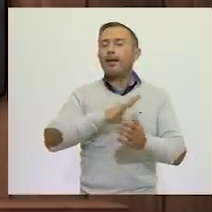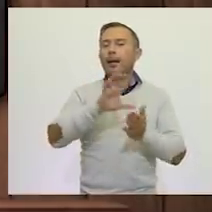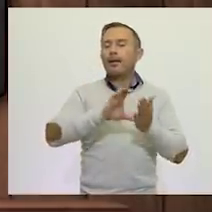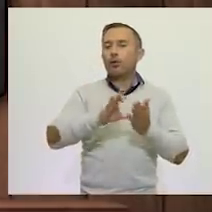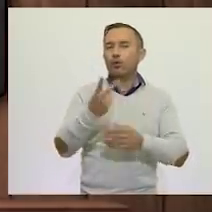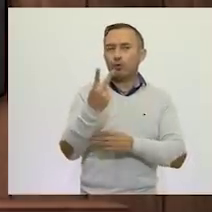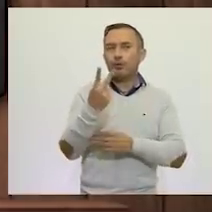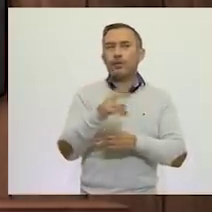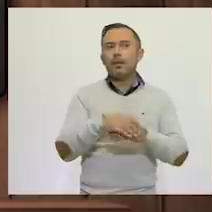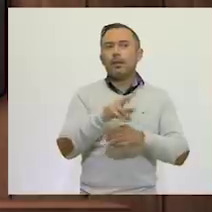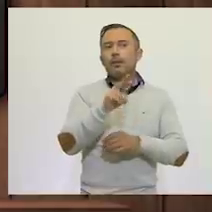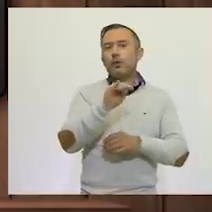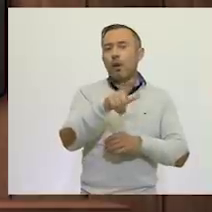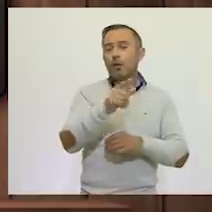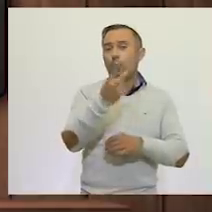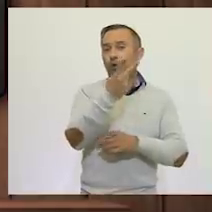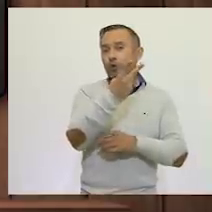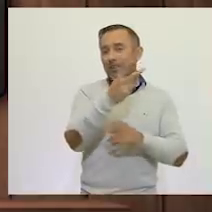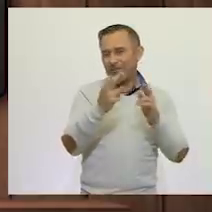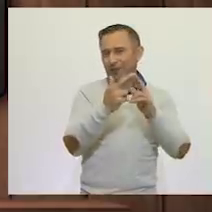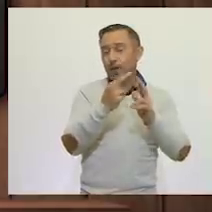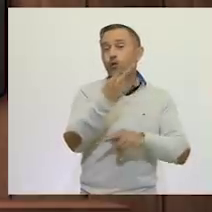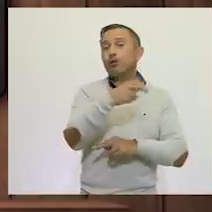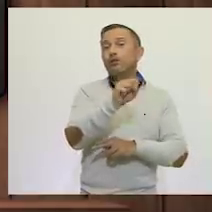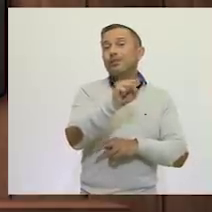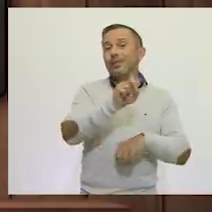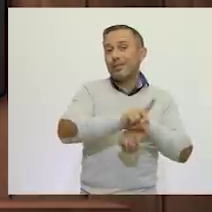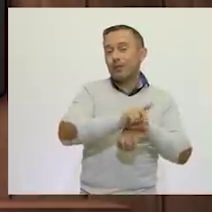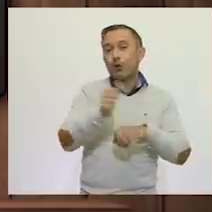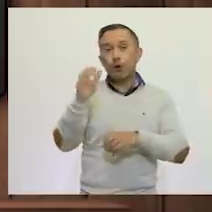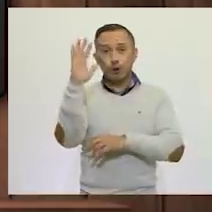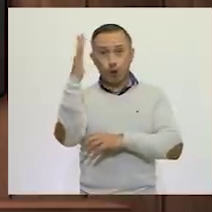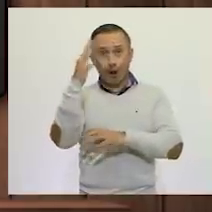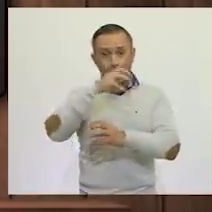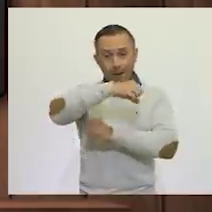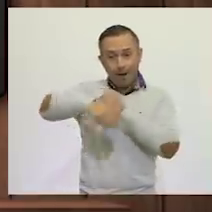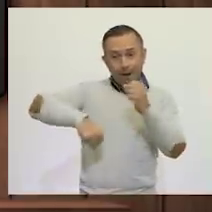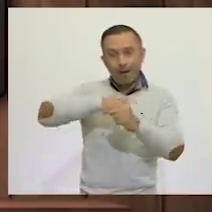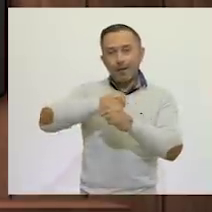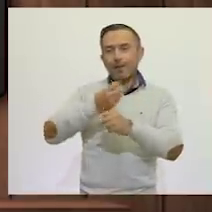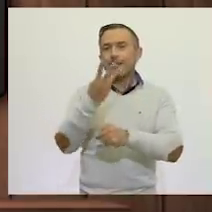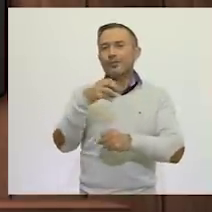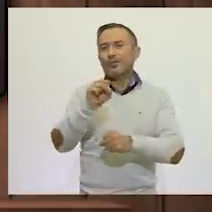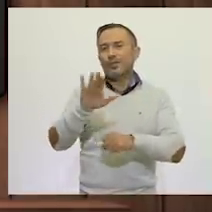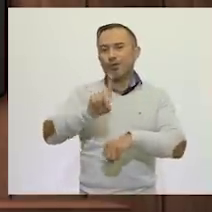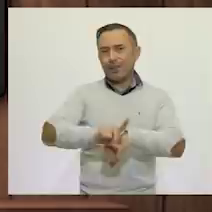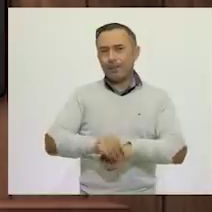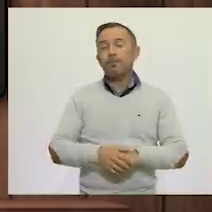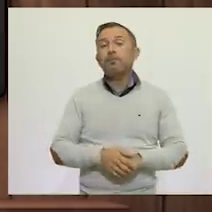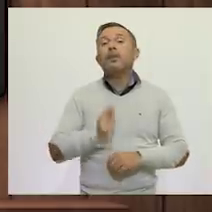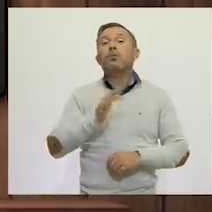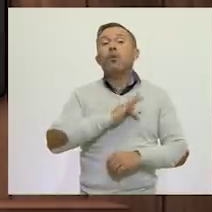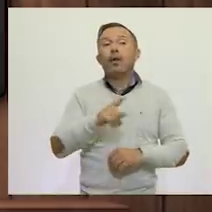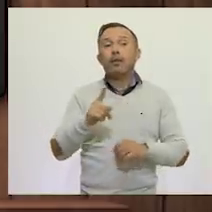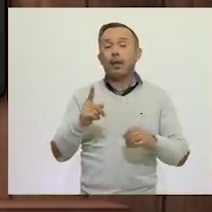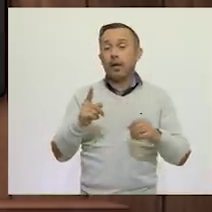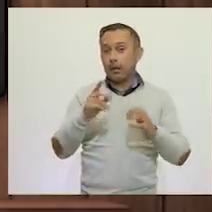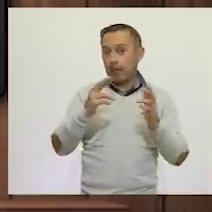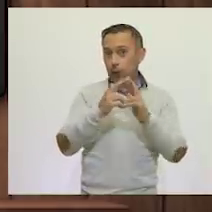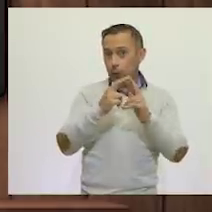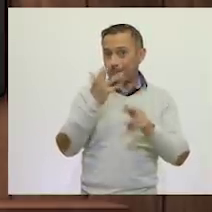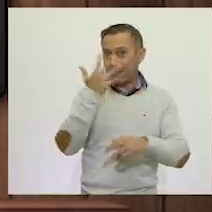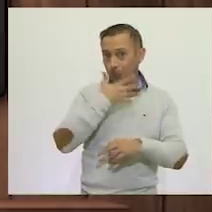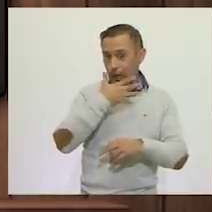de 260 días y el solar de 365. Un elemento importante de la religión zapoteca fue el culto a las